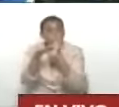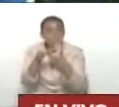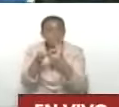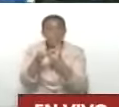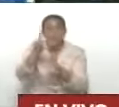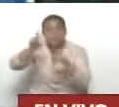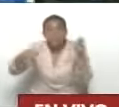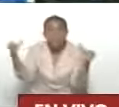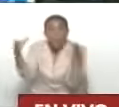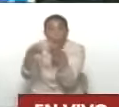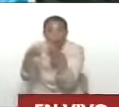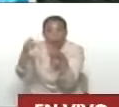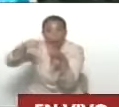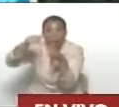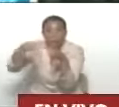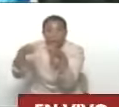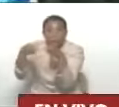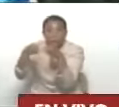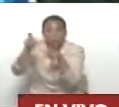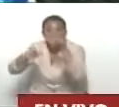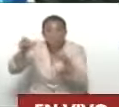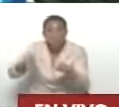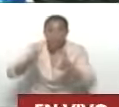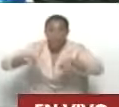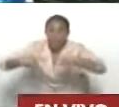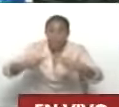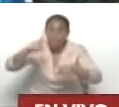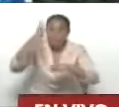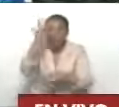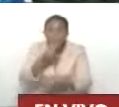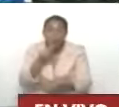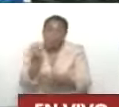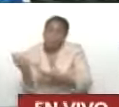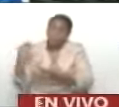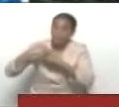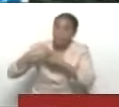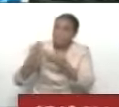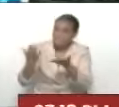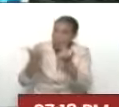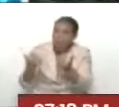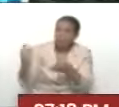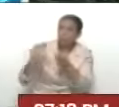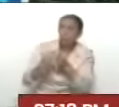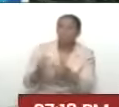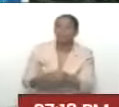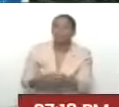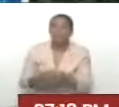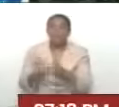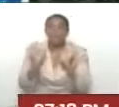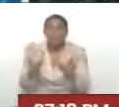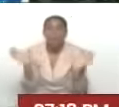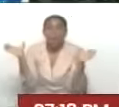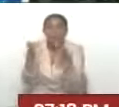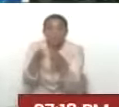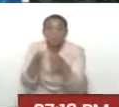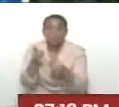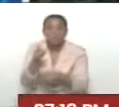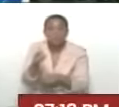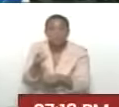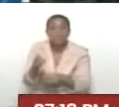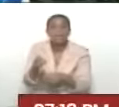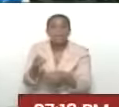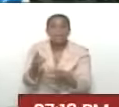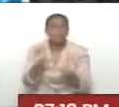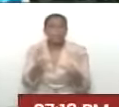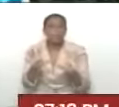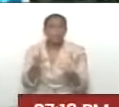aparte de eso, a las nuevas generaciones a que se monten, presidente, en organizarse, porque hasta anárquicos